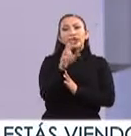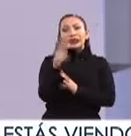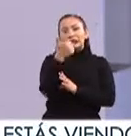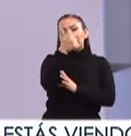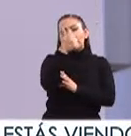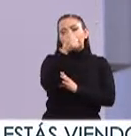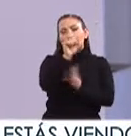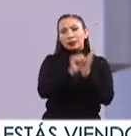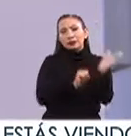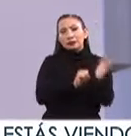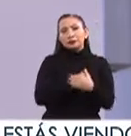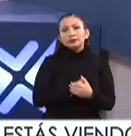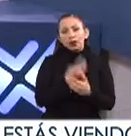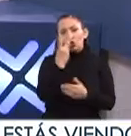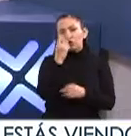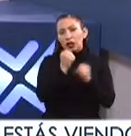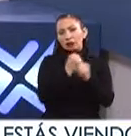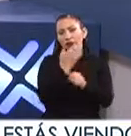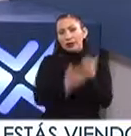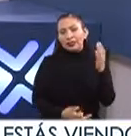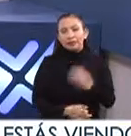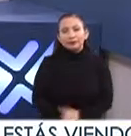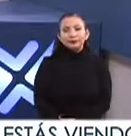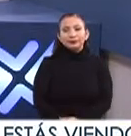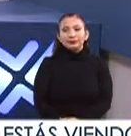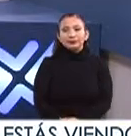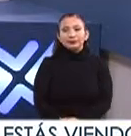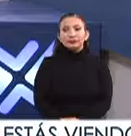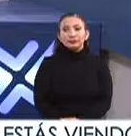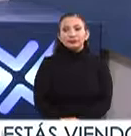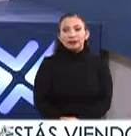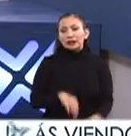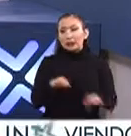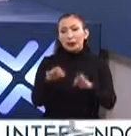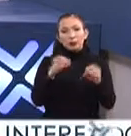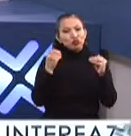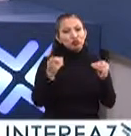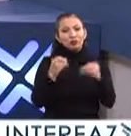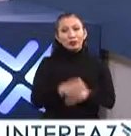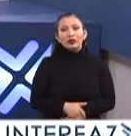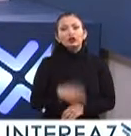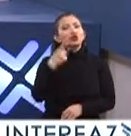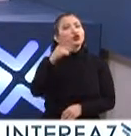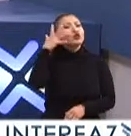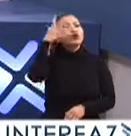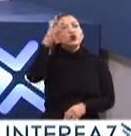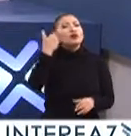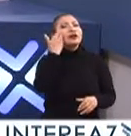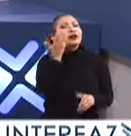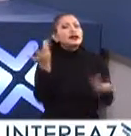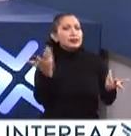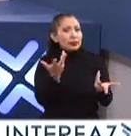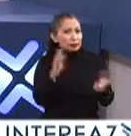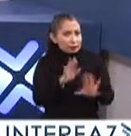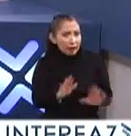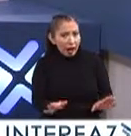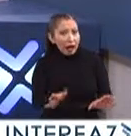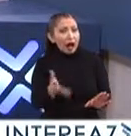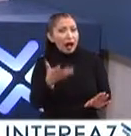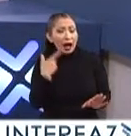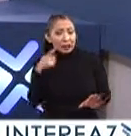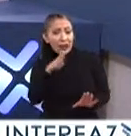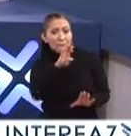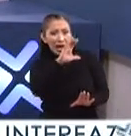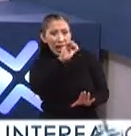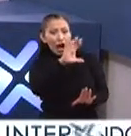6 semestres. Del doctorado. Me faltan 2 años. Perfecto. Muy bien. Estamos trabajando en ello. ¿Y cuáles son tus planes a futuro? ¿Ya lograste tener